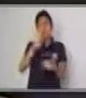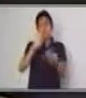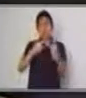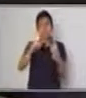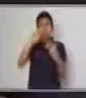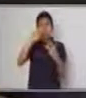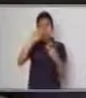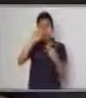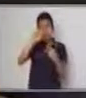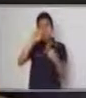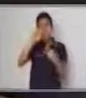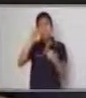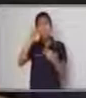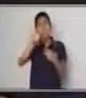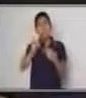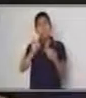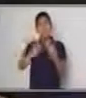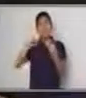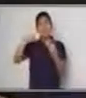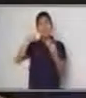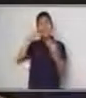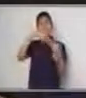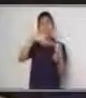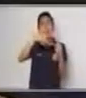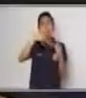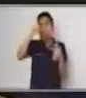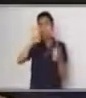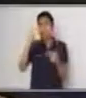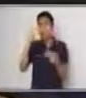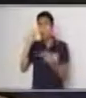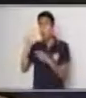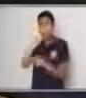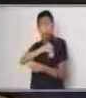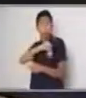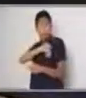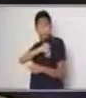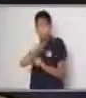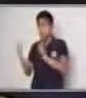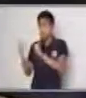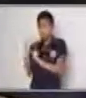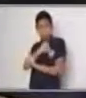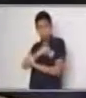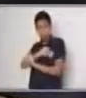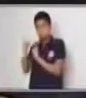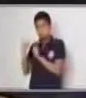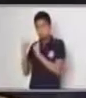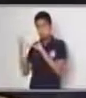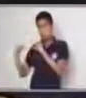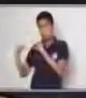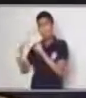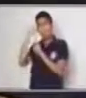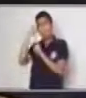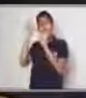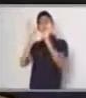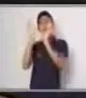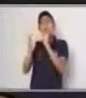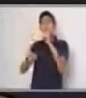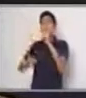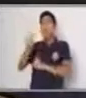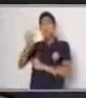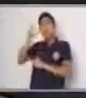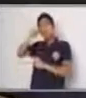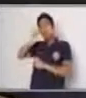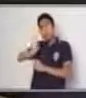múltiplo. Trata de explicárselo a una persona que te acompañe. La forma más fácil de aprender